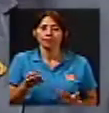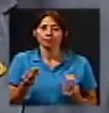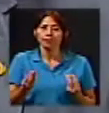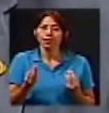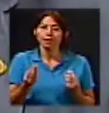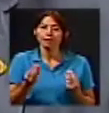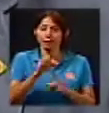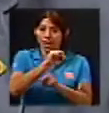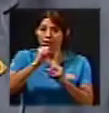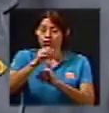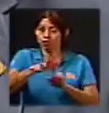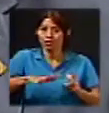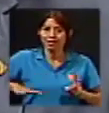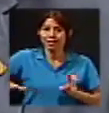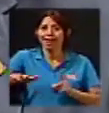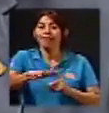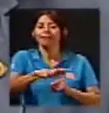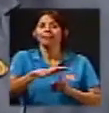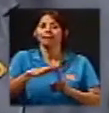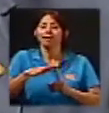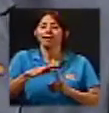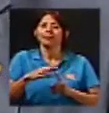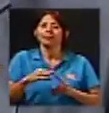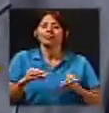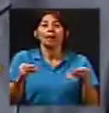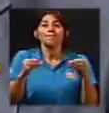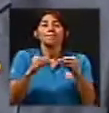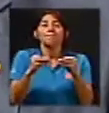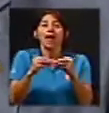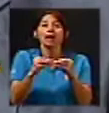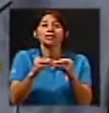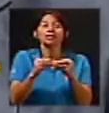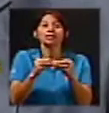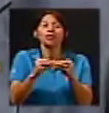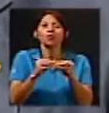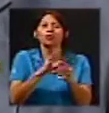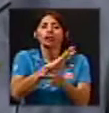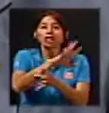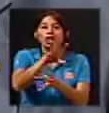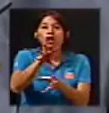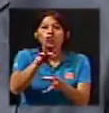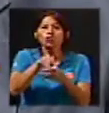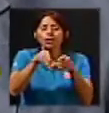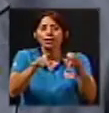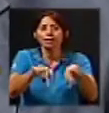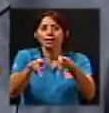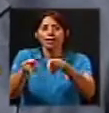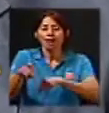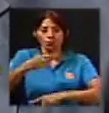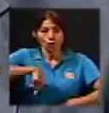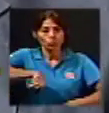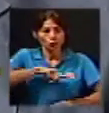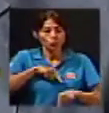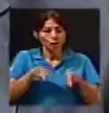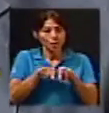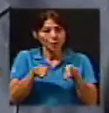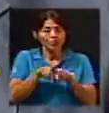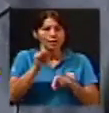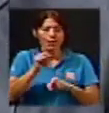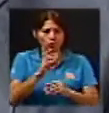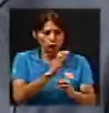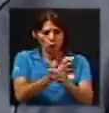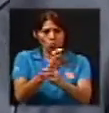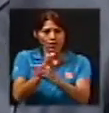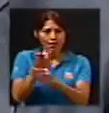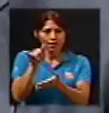una sociedad en donde sea más incluyente. Sí, nosotros tenemos que velar como también como facultad